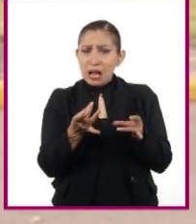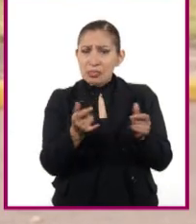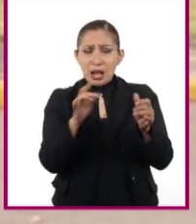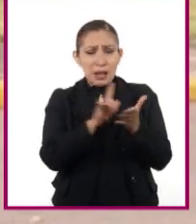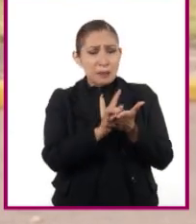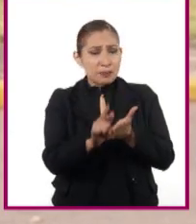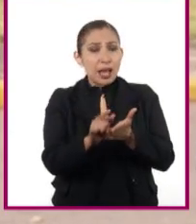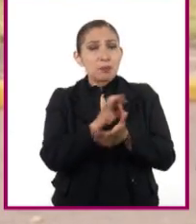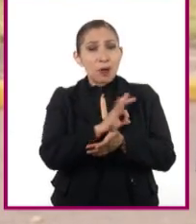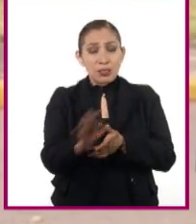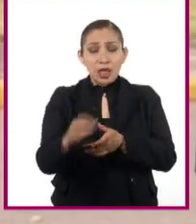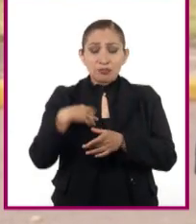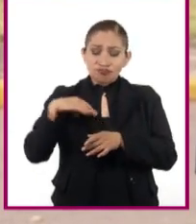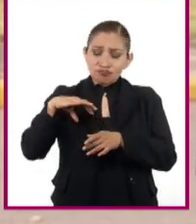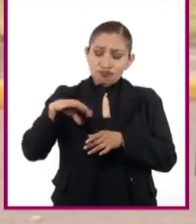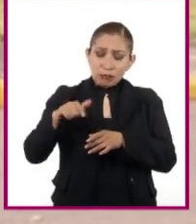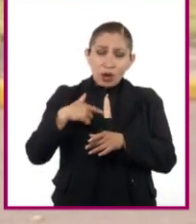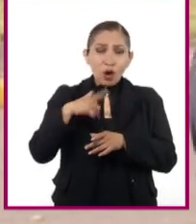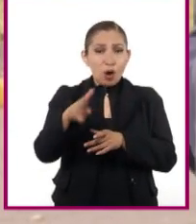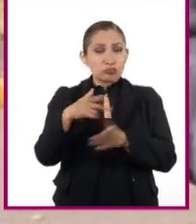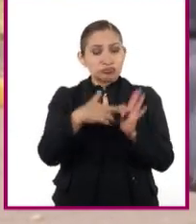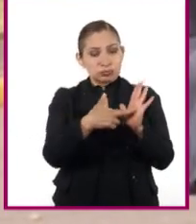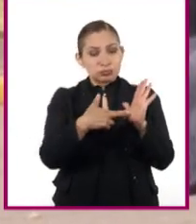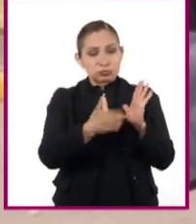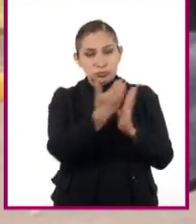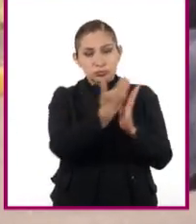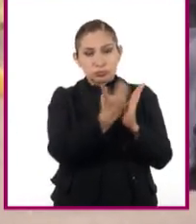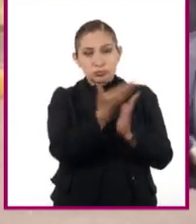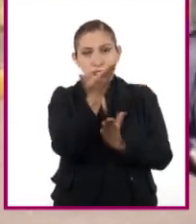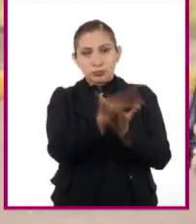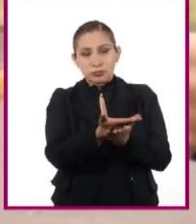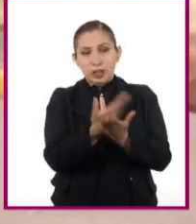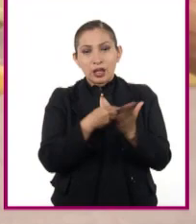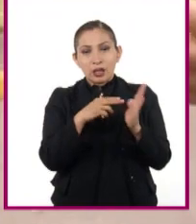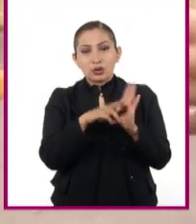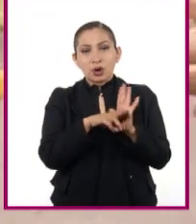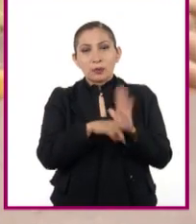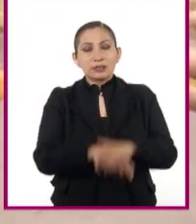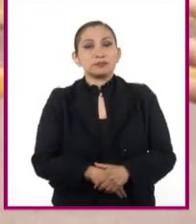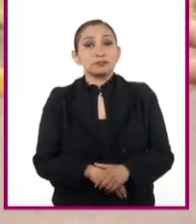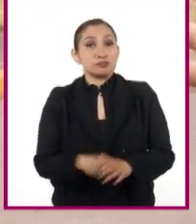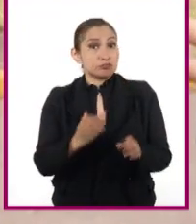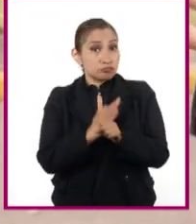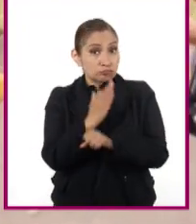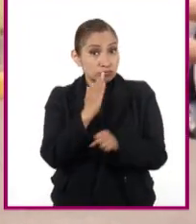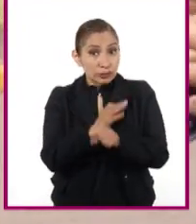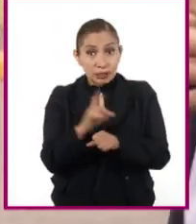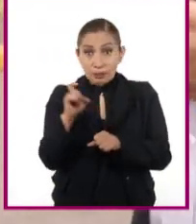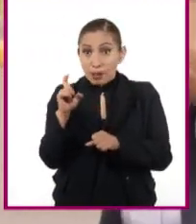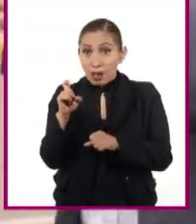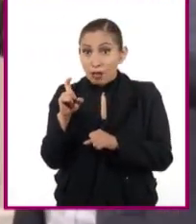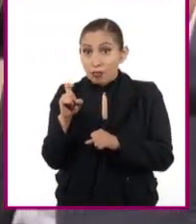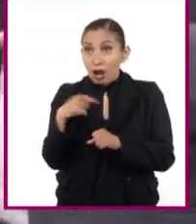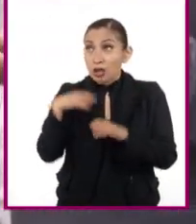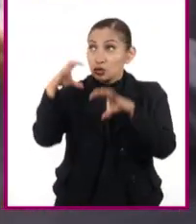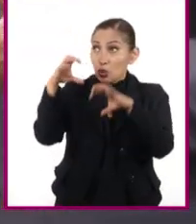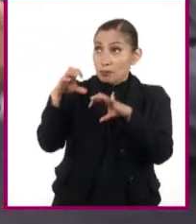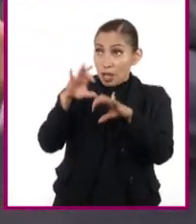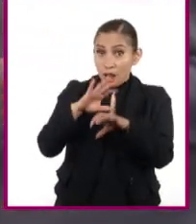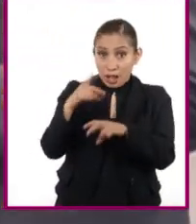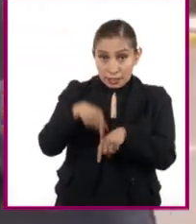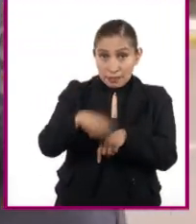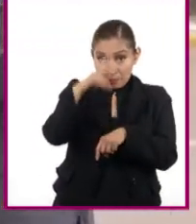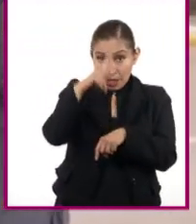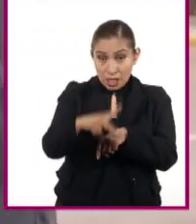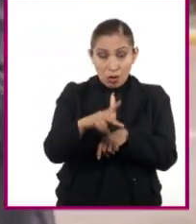calidad, y podemos descargarla también con los requisitos que nos pide la normatividad. ¿Es suficiente el agua que llueve